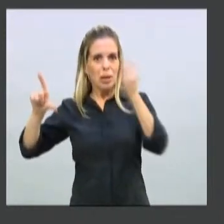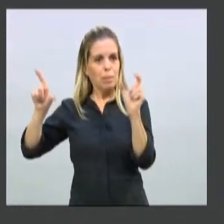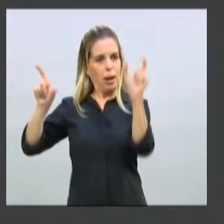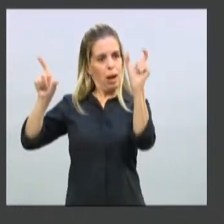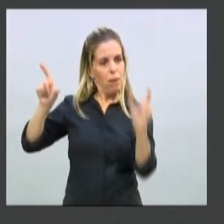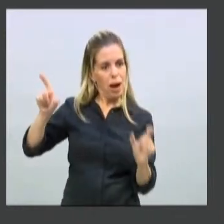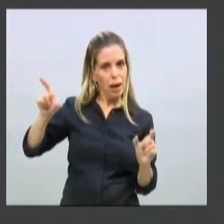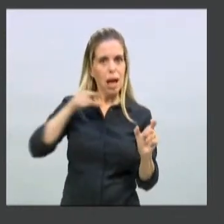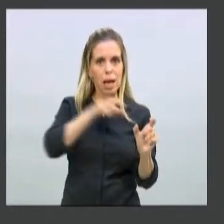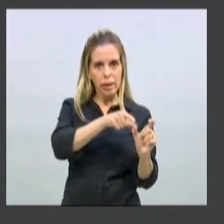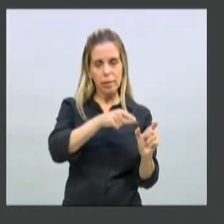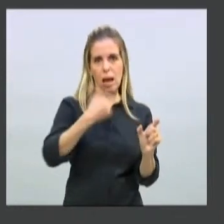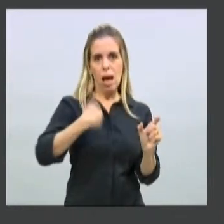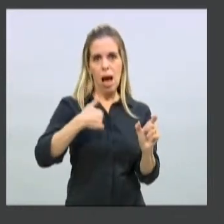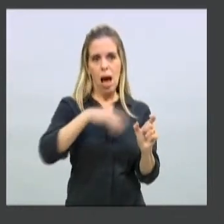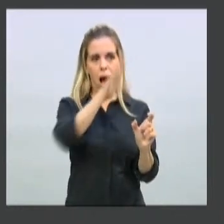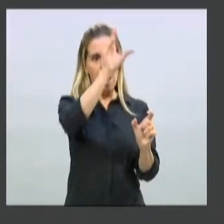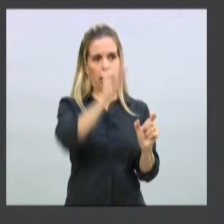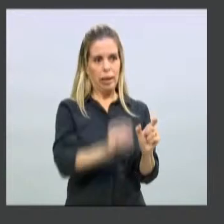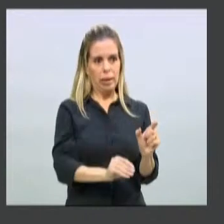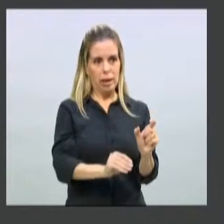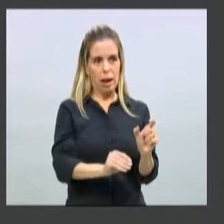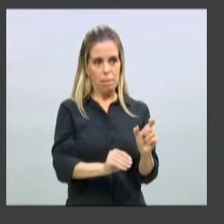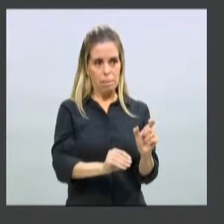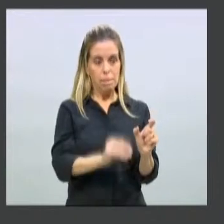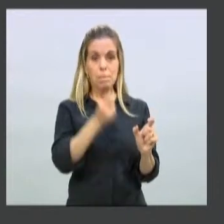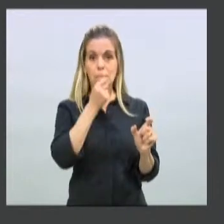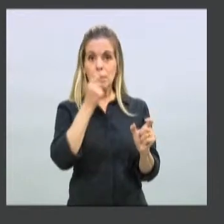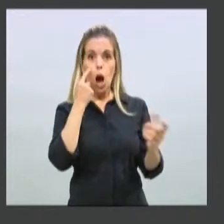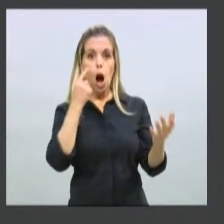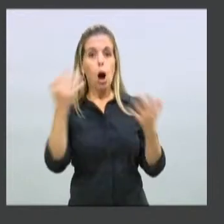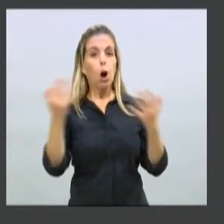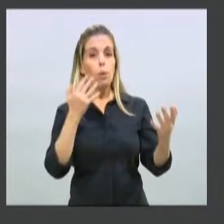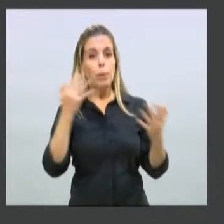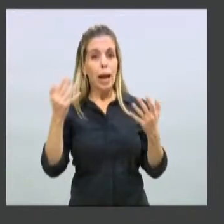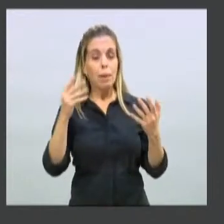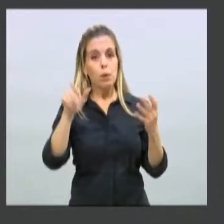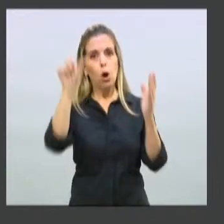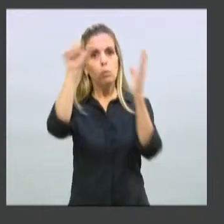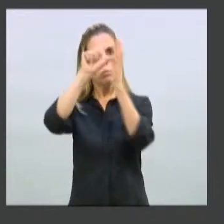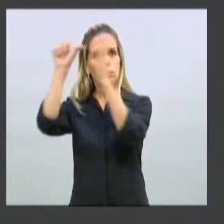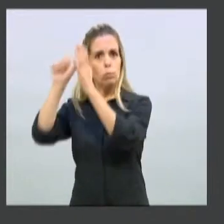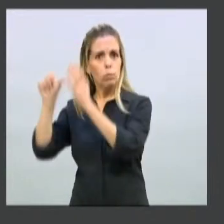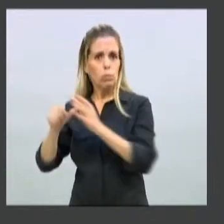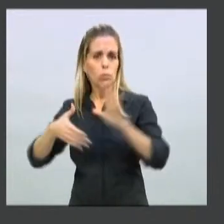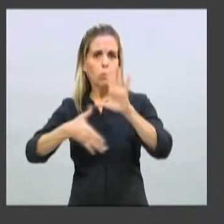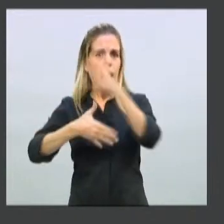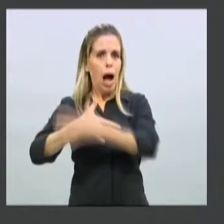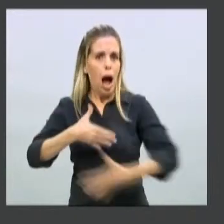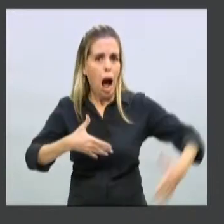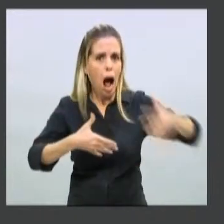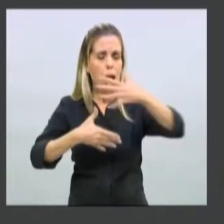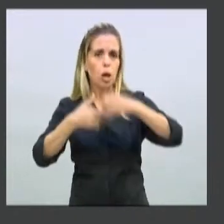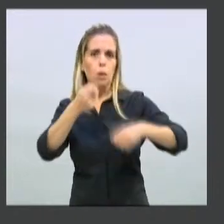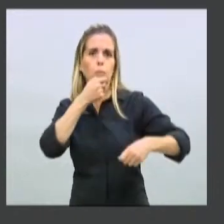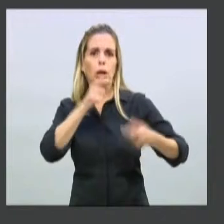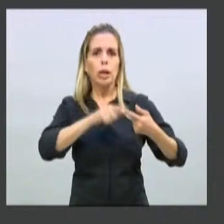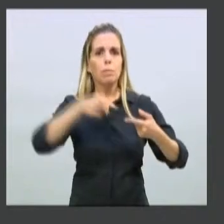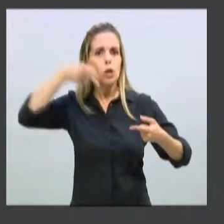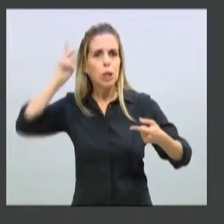cuadro. Y si se compara con la situación de otros países del continente, como Ecuador, Brasil y